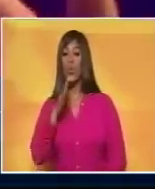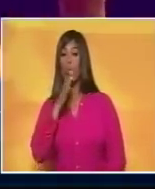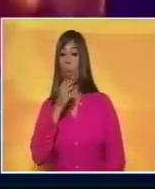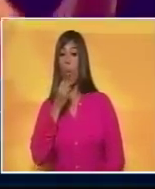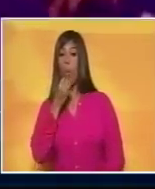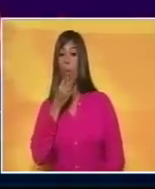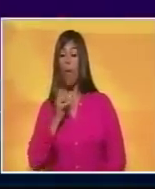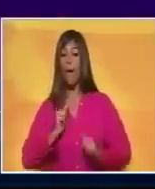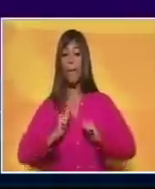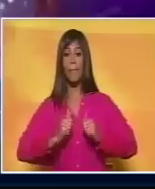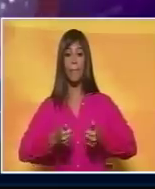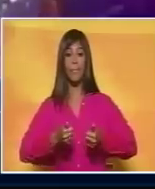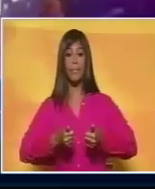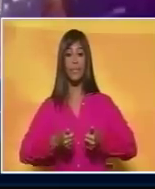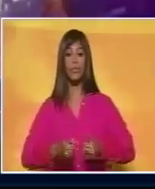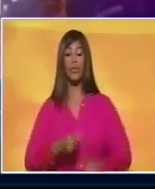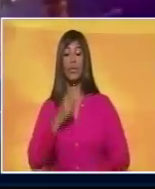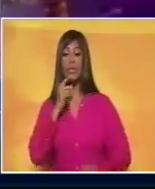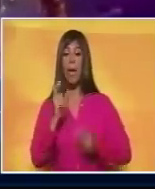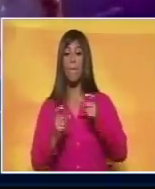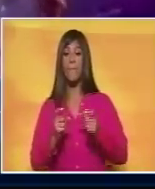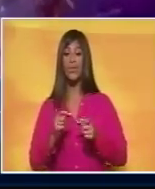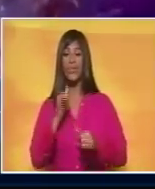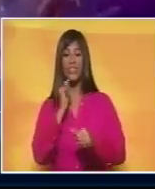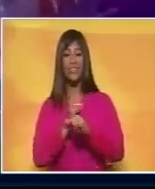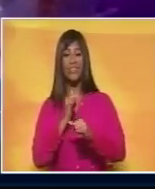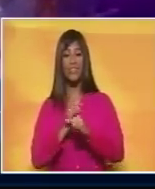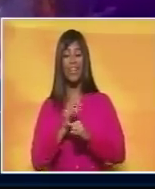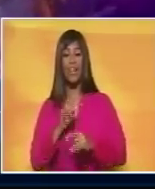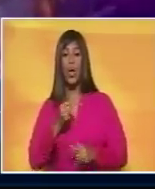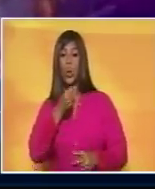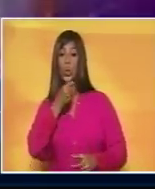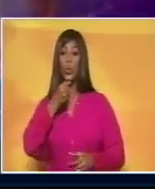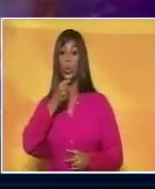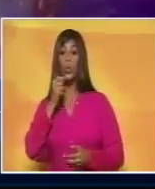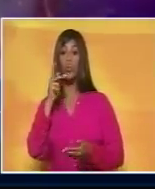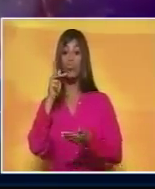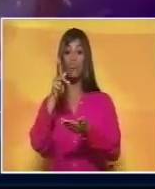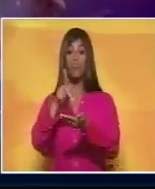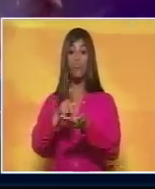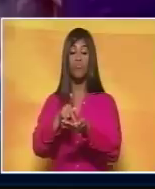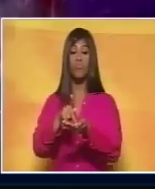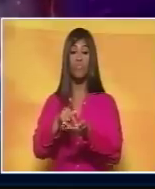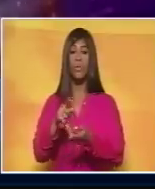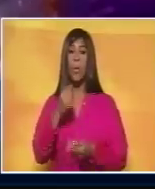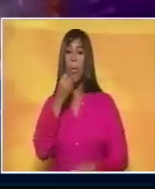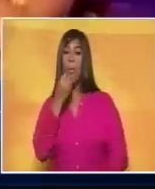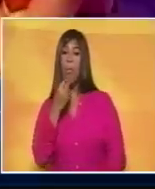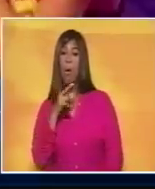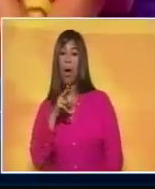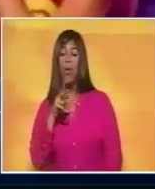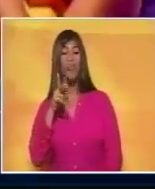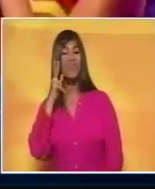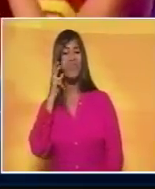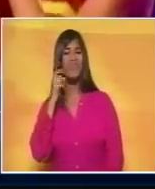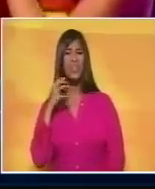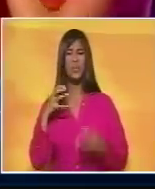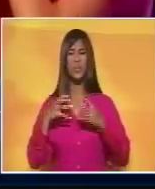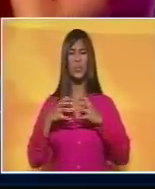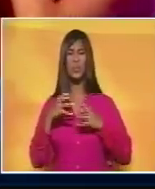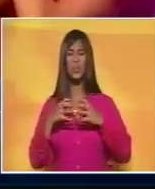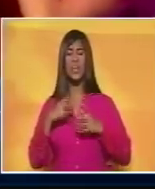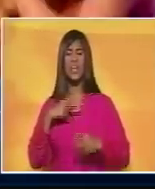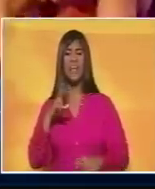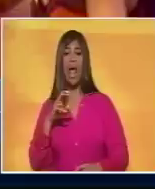buen comienzo. Según usuarios de las redes sociales, la presentación en Cardiff no contó con el sonido apropiado y algunos